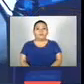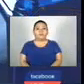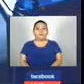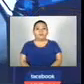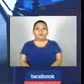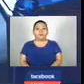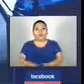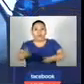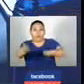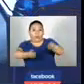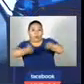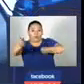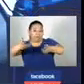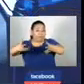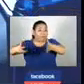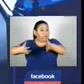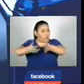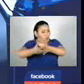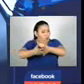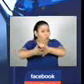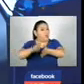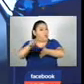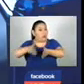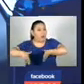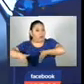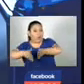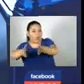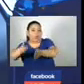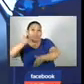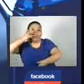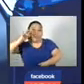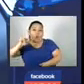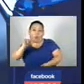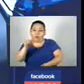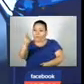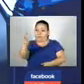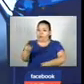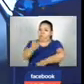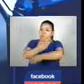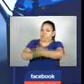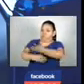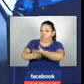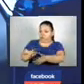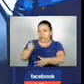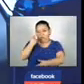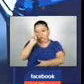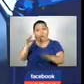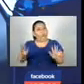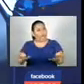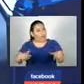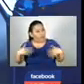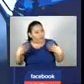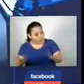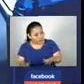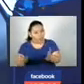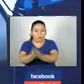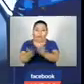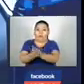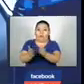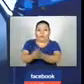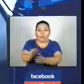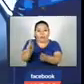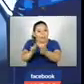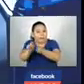Un accidente de tránsito se registró en la carretera de Oro, dejando una persona lesionada. Conozcamos las causas y dónde específicamente ocurrió